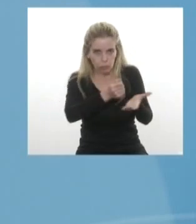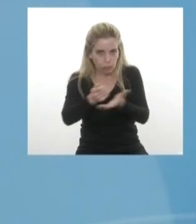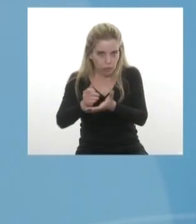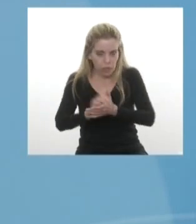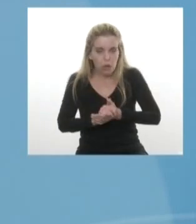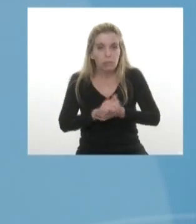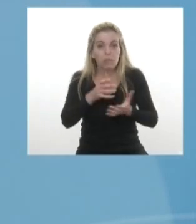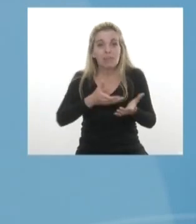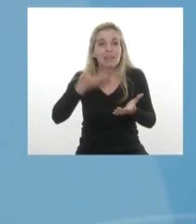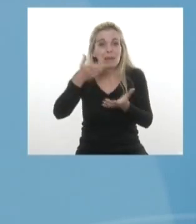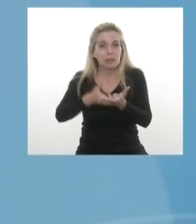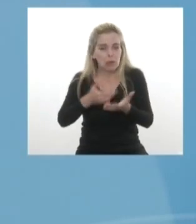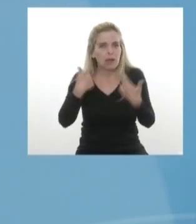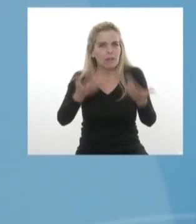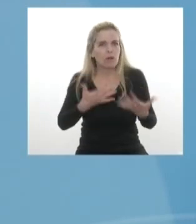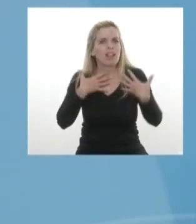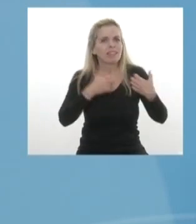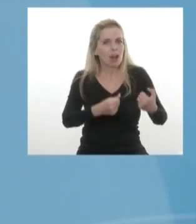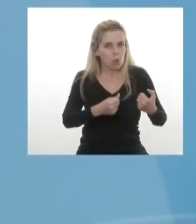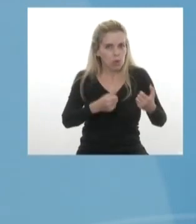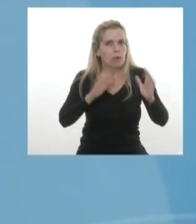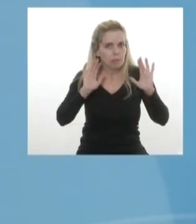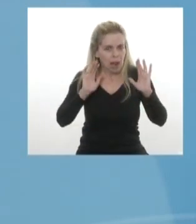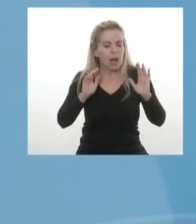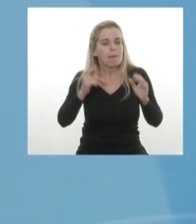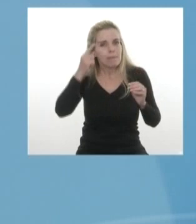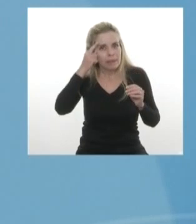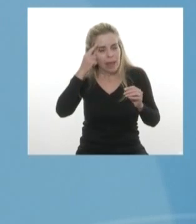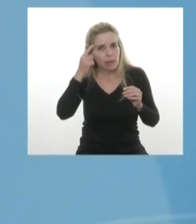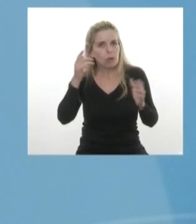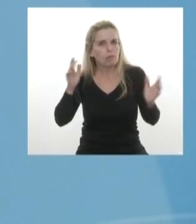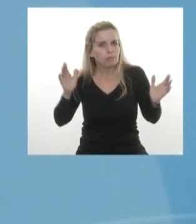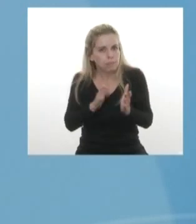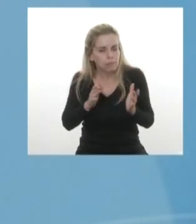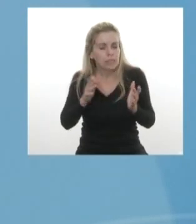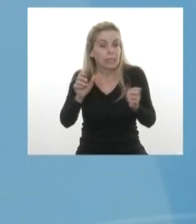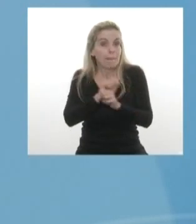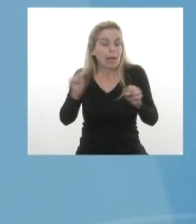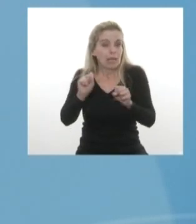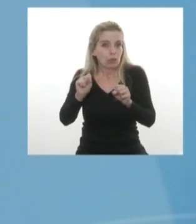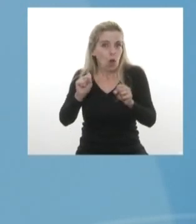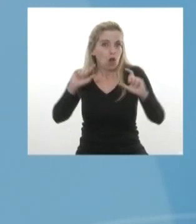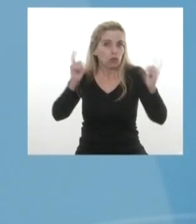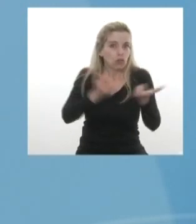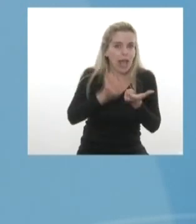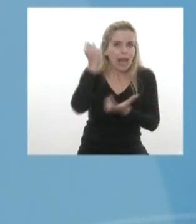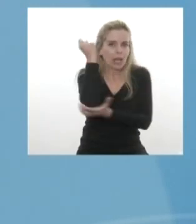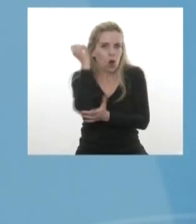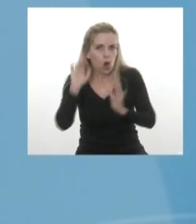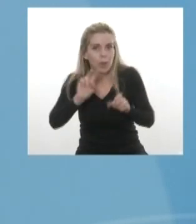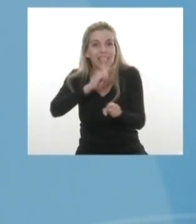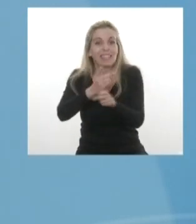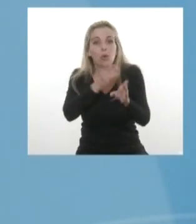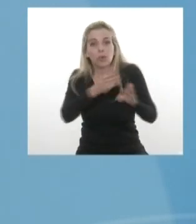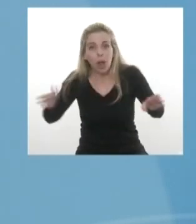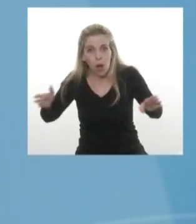Nuestra inversión sanitaria y para reducir el impacto económico y social de la segunda ola suma